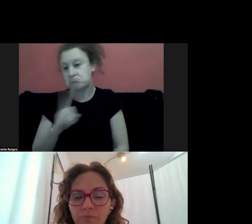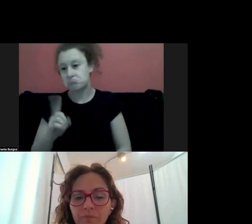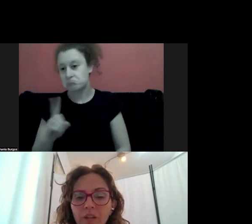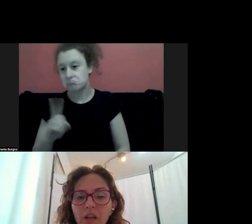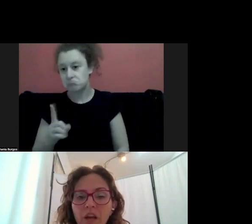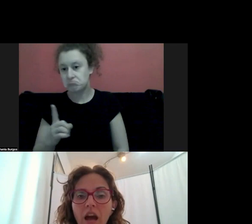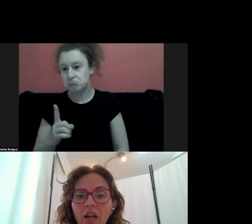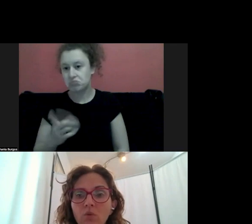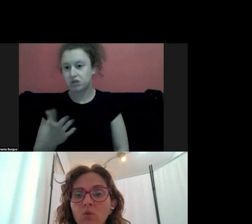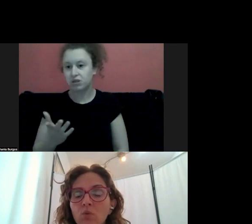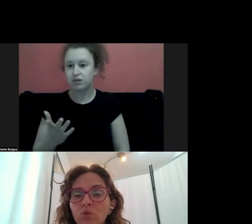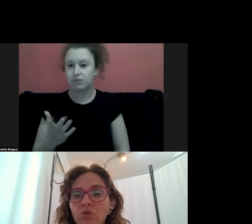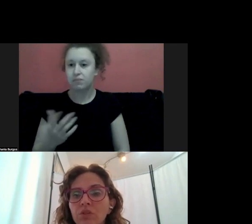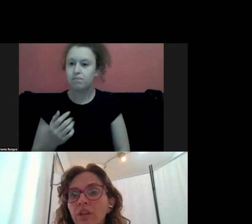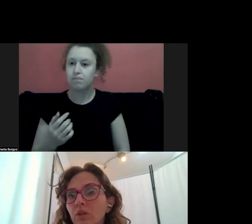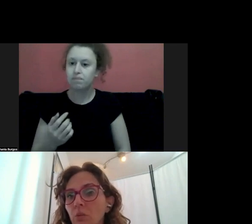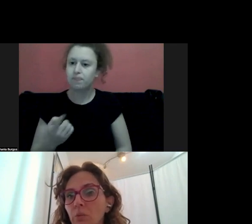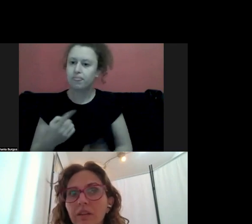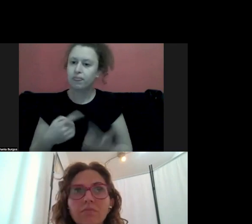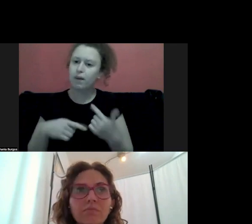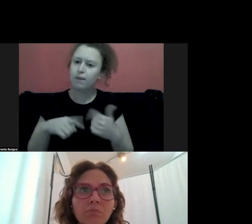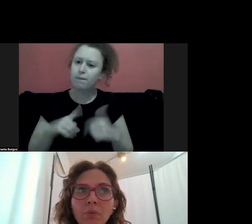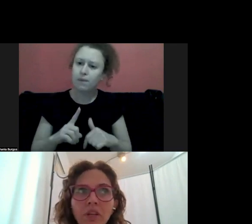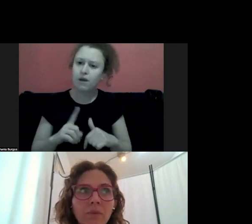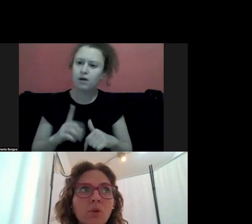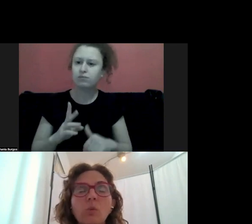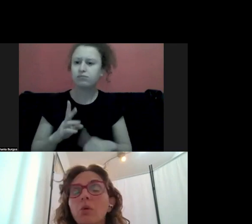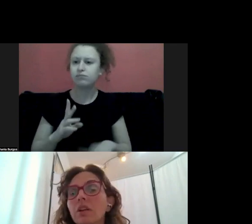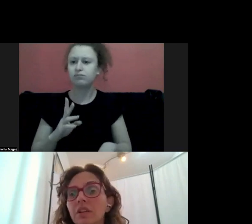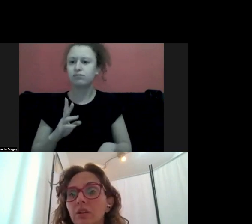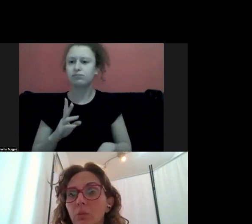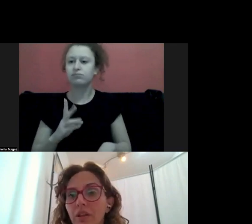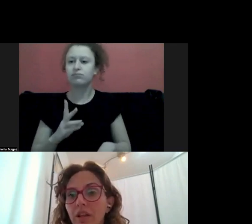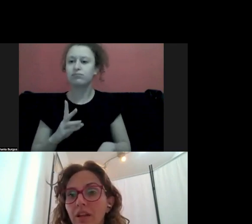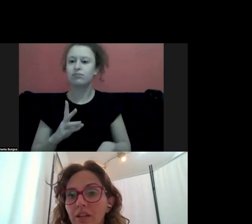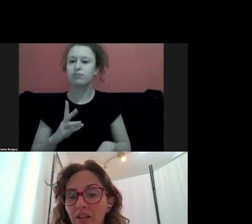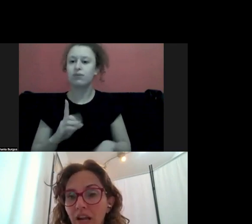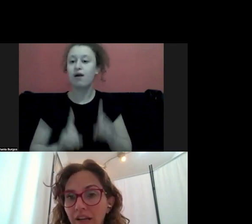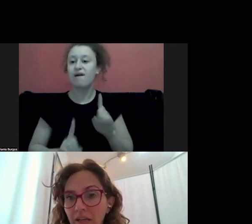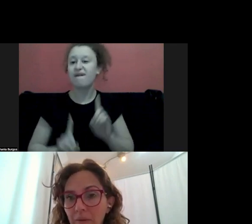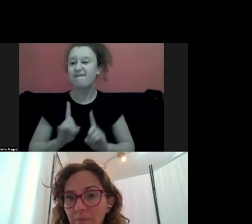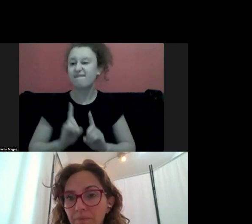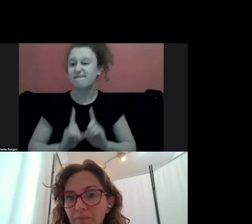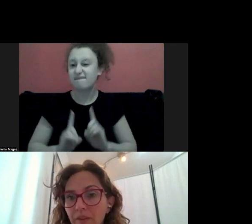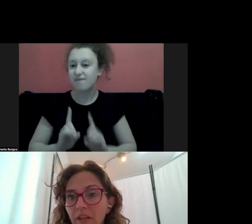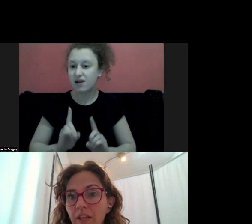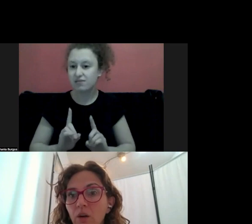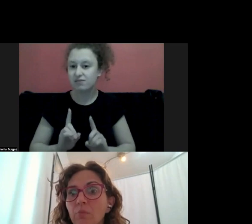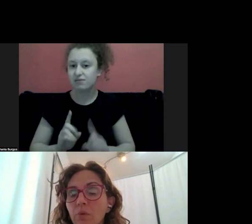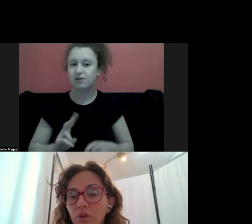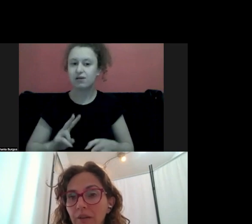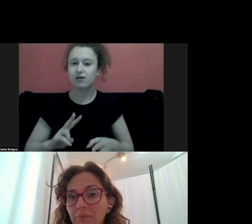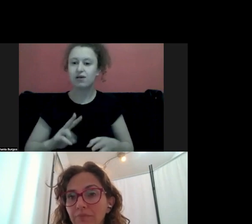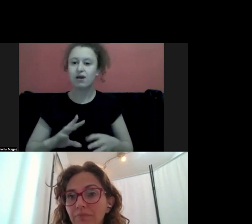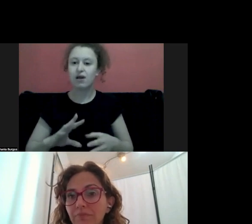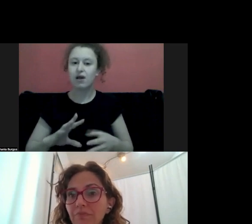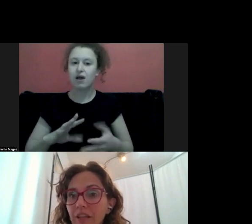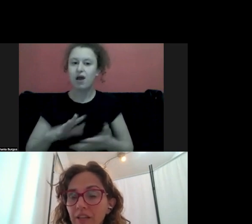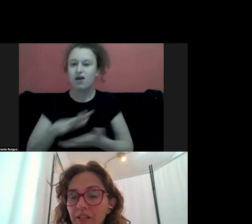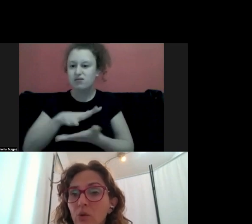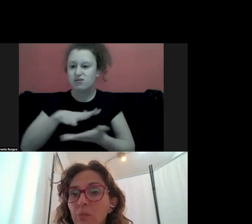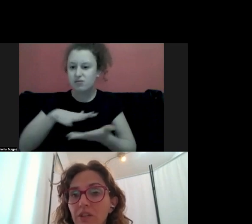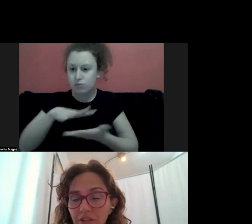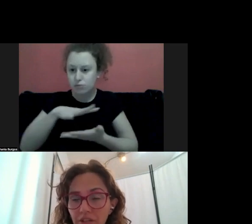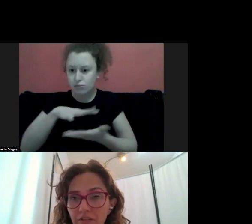ejemplo, algún síndrome, por ejemplo, como el síndrome X frágil, que comporta